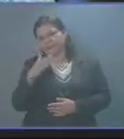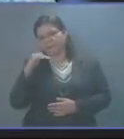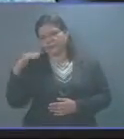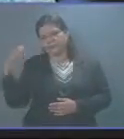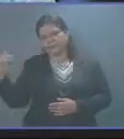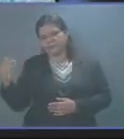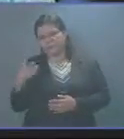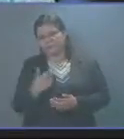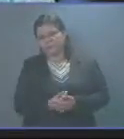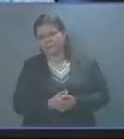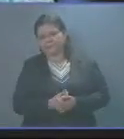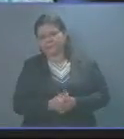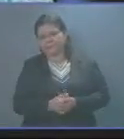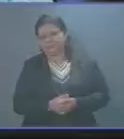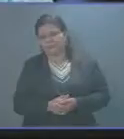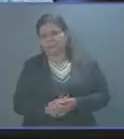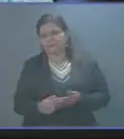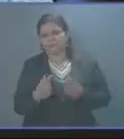sus